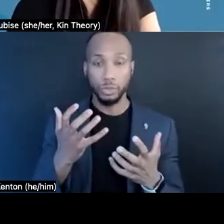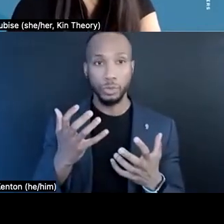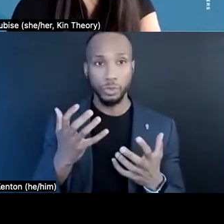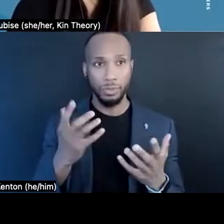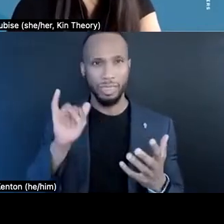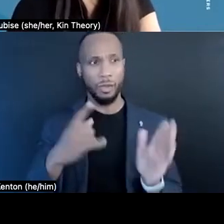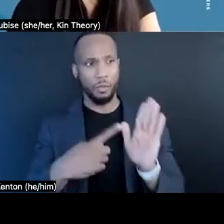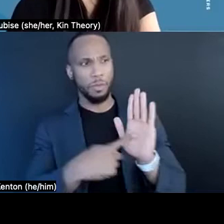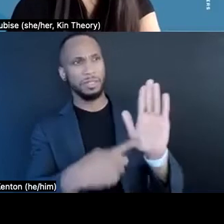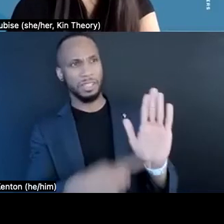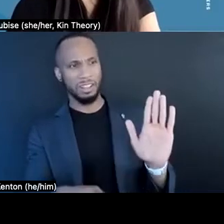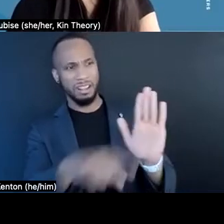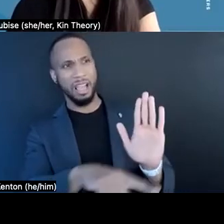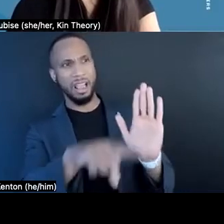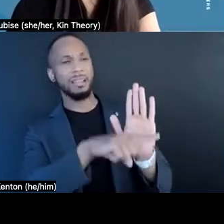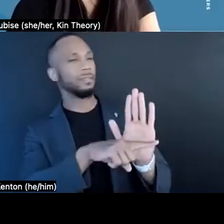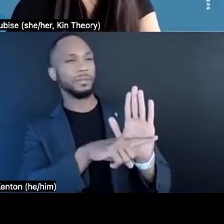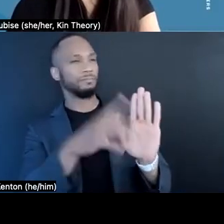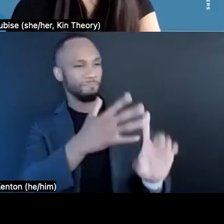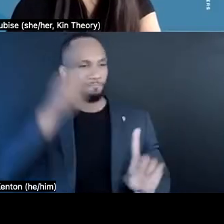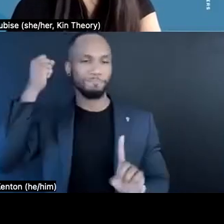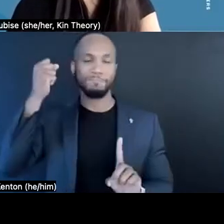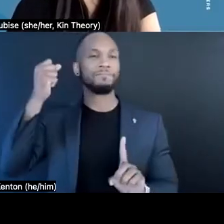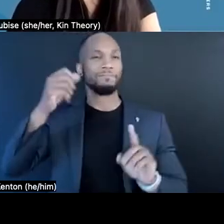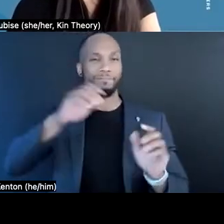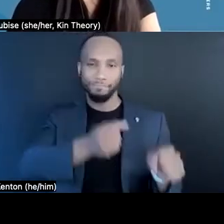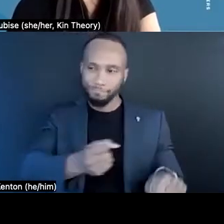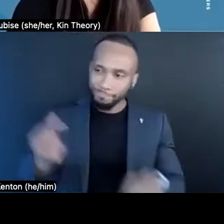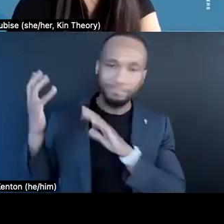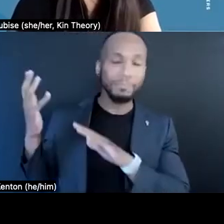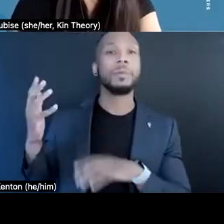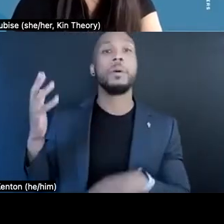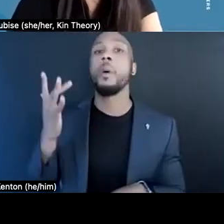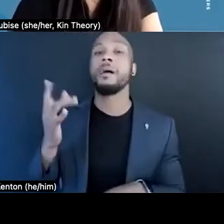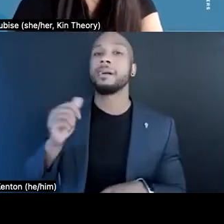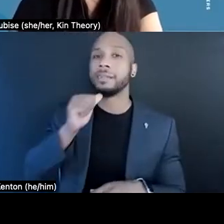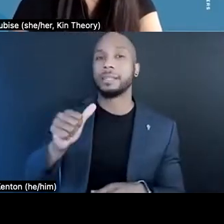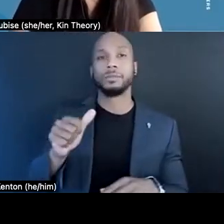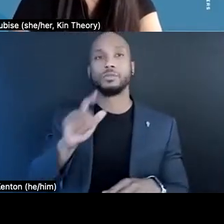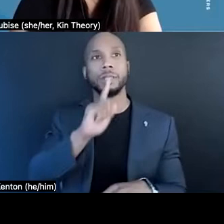de nosotras, de nosotros, porque no se hablaba de toda esa